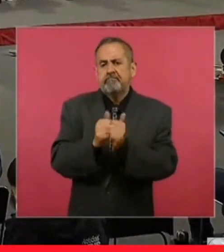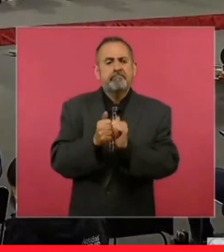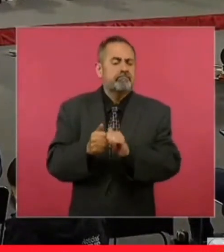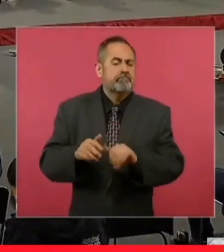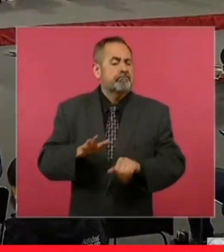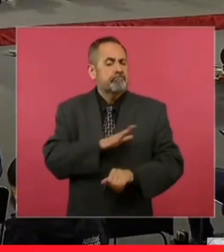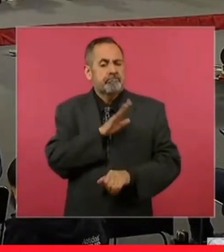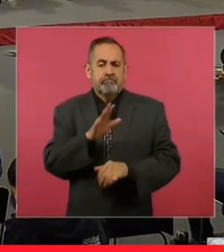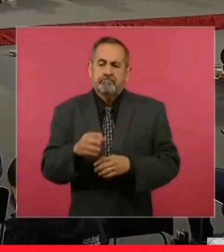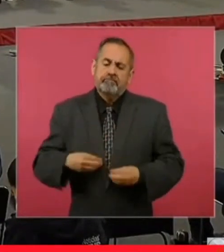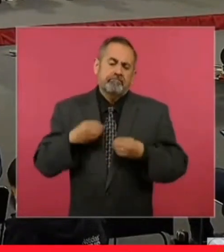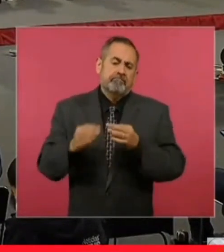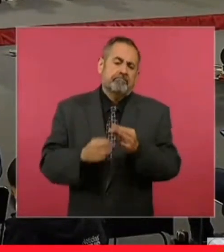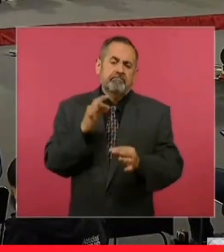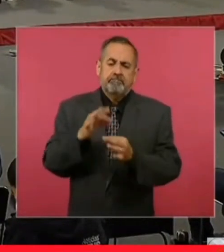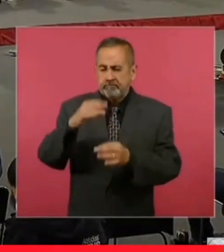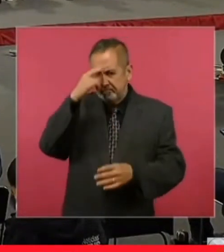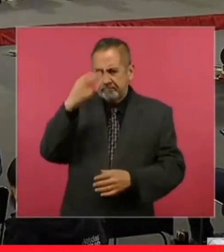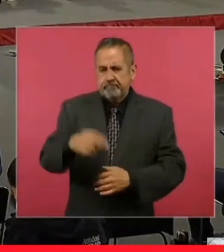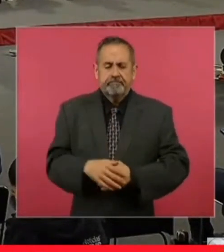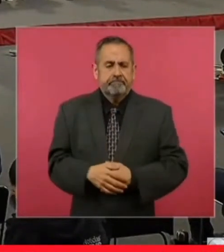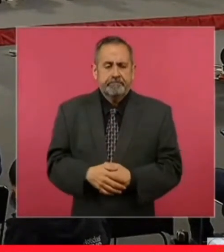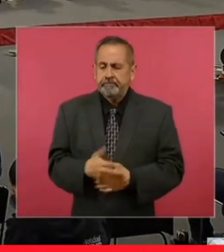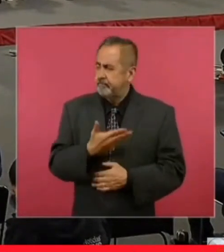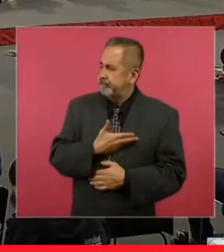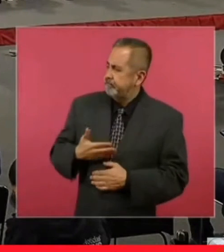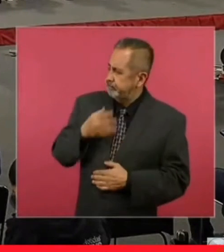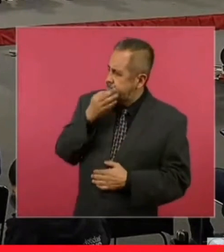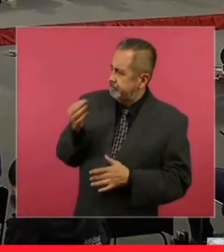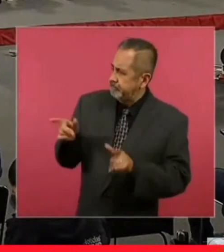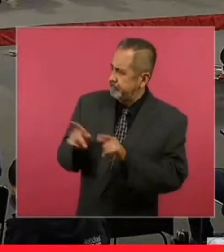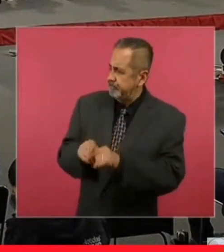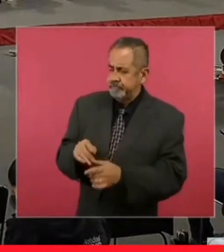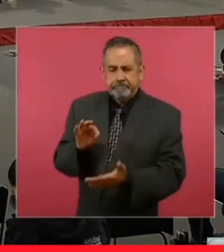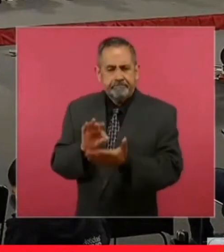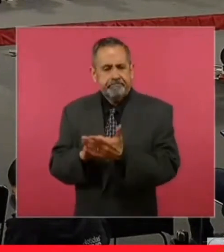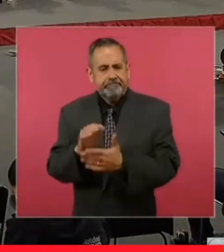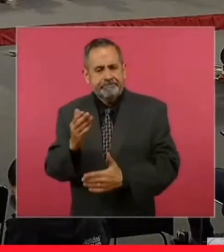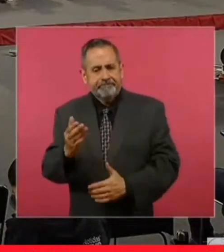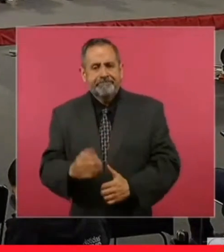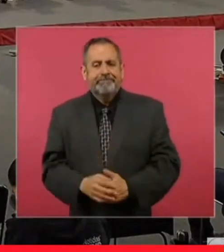de las y los mexicanos. Es cuanto, señor presidente. Muchas gracias.